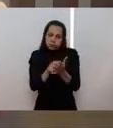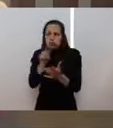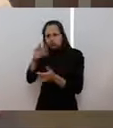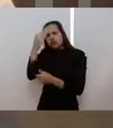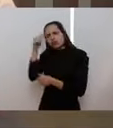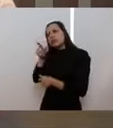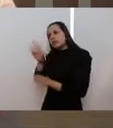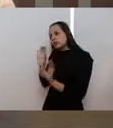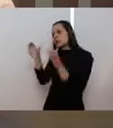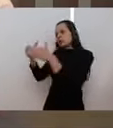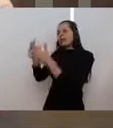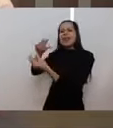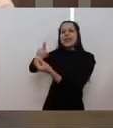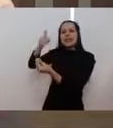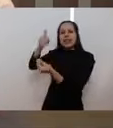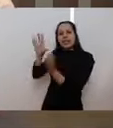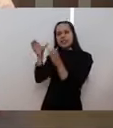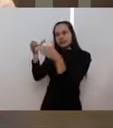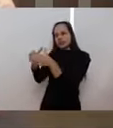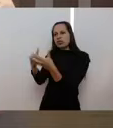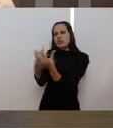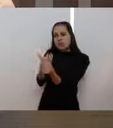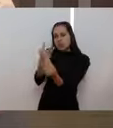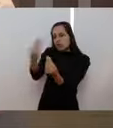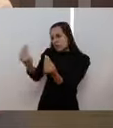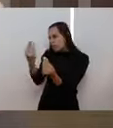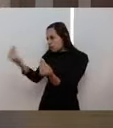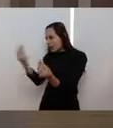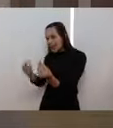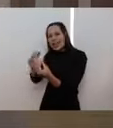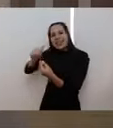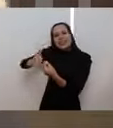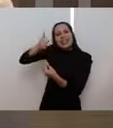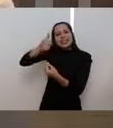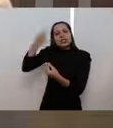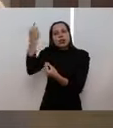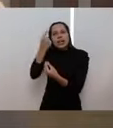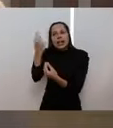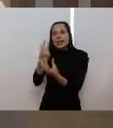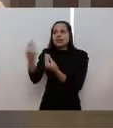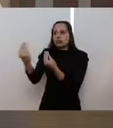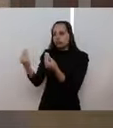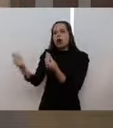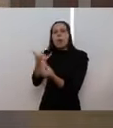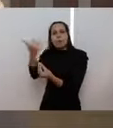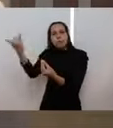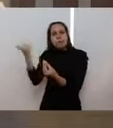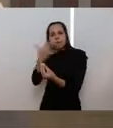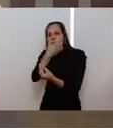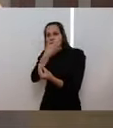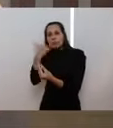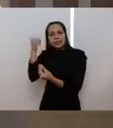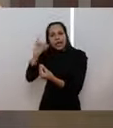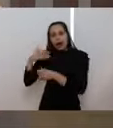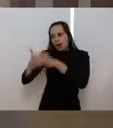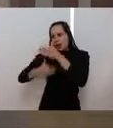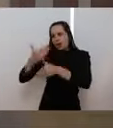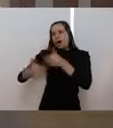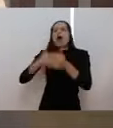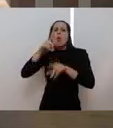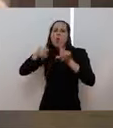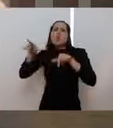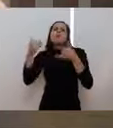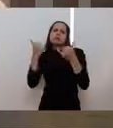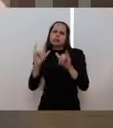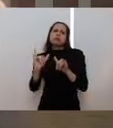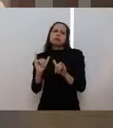de sanidad de cada una de las fuerzas y la dirección general ya ya empezó este proceso algunos de los de nuestros usuarios llevan en